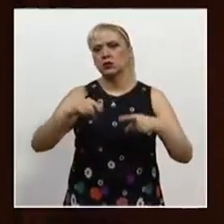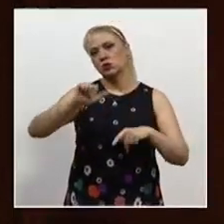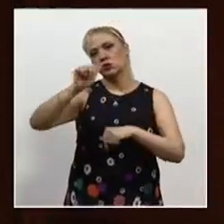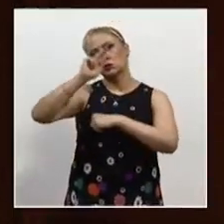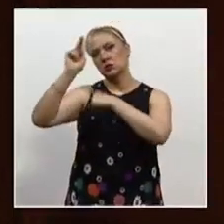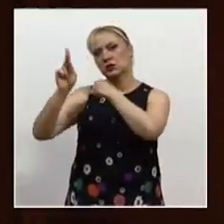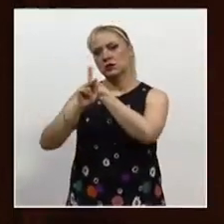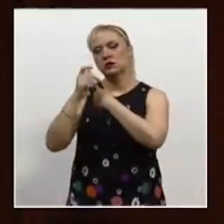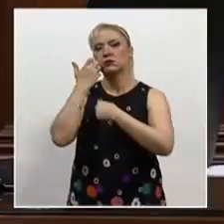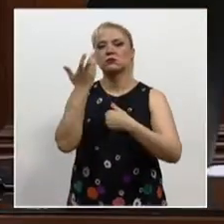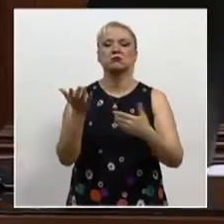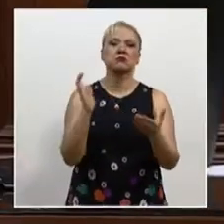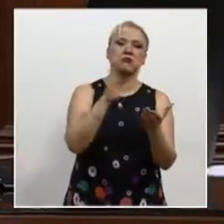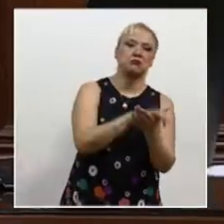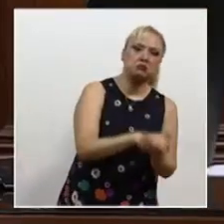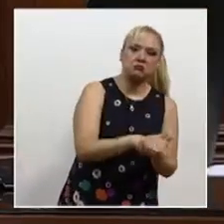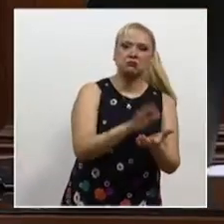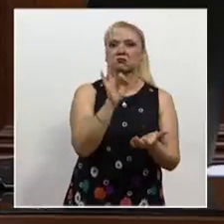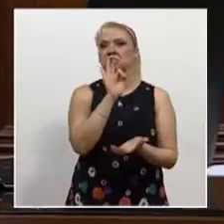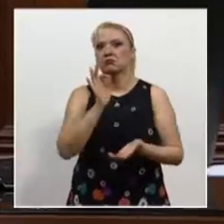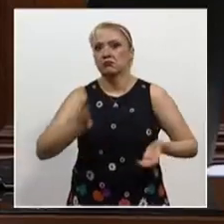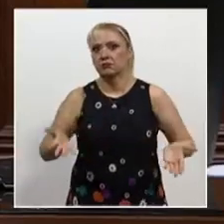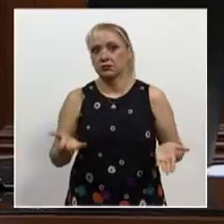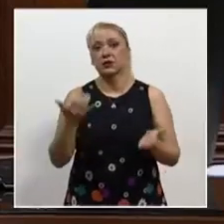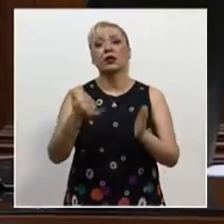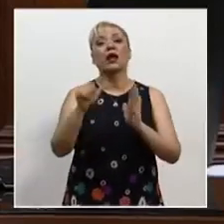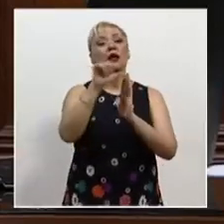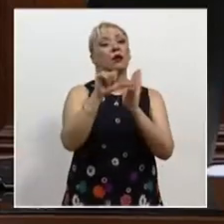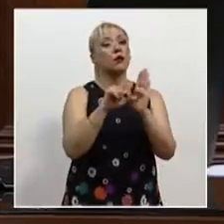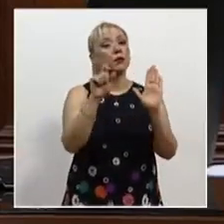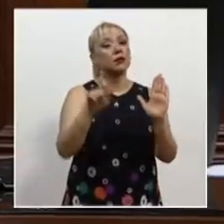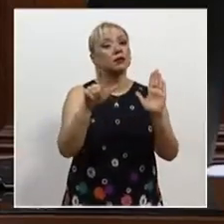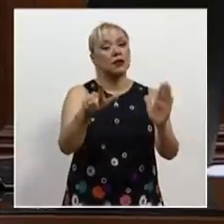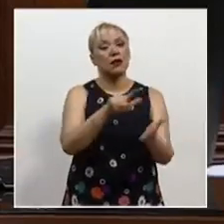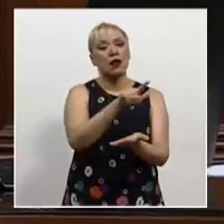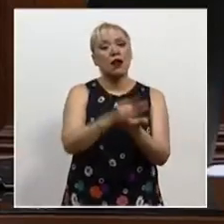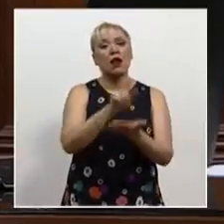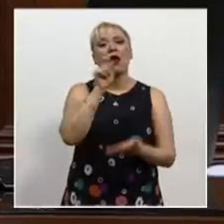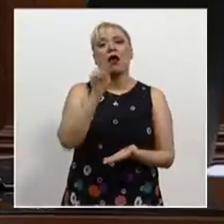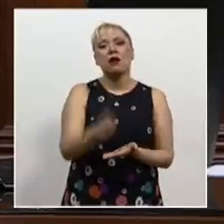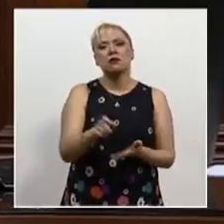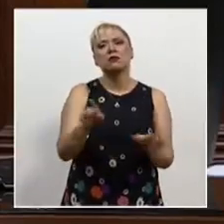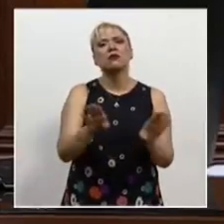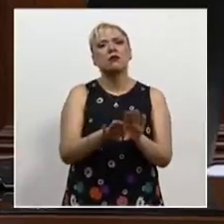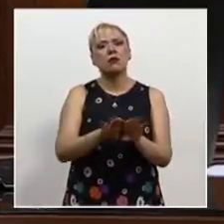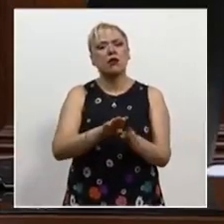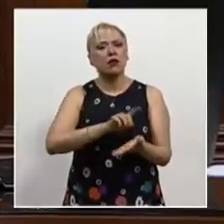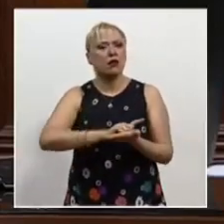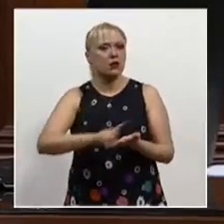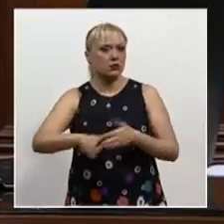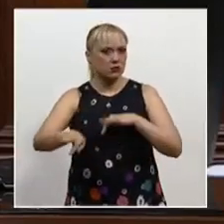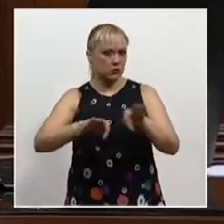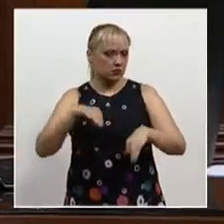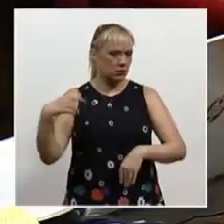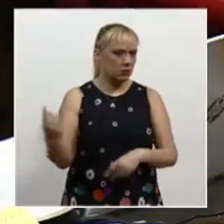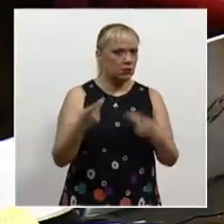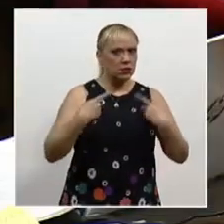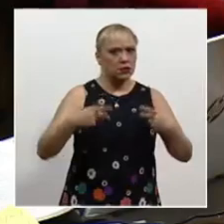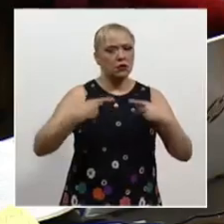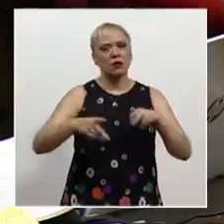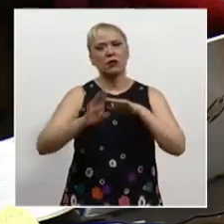extranjeras. También invalidó una porción del artículo 27 de esa ley que restringía y condicionaba el derecho al trabajo de las personas